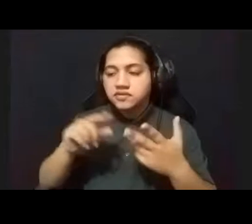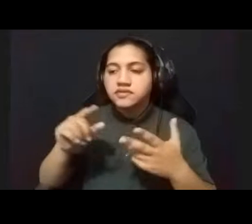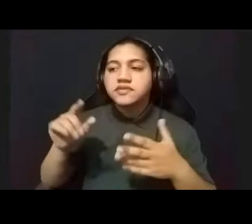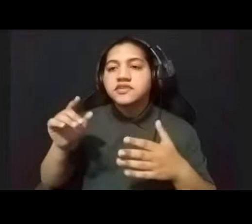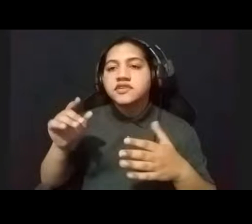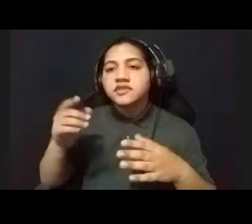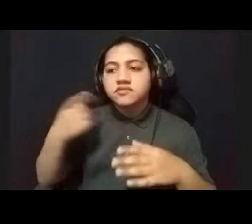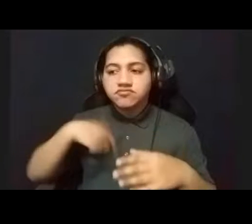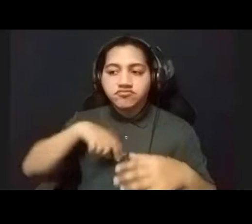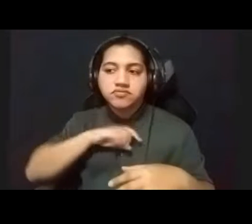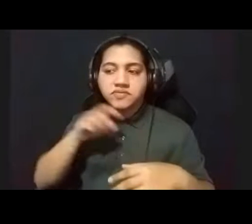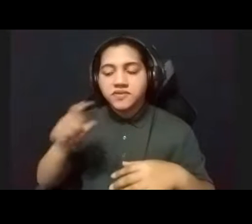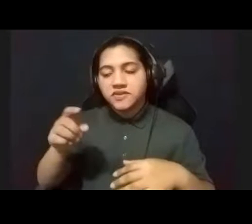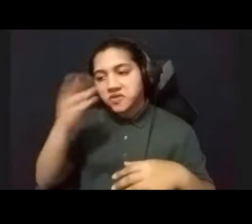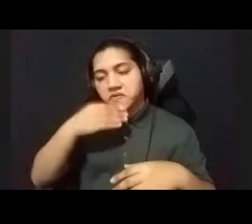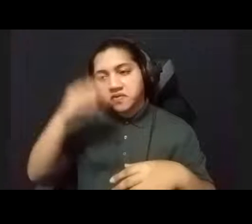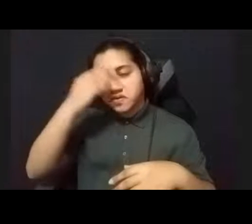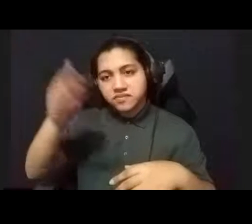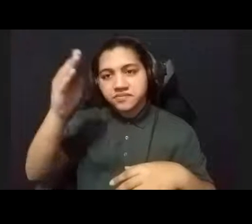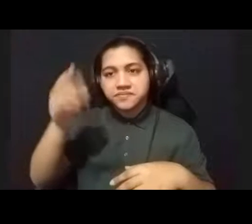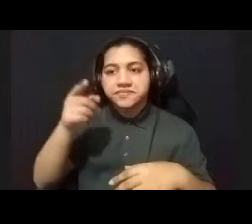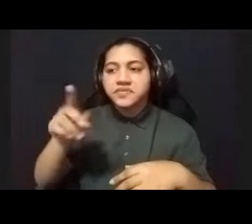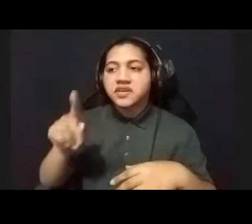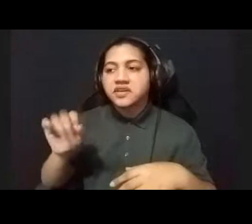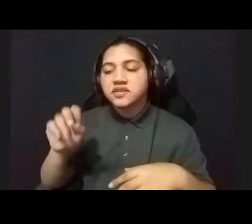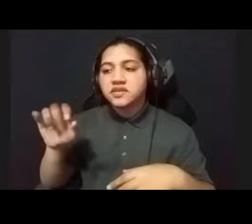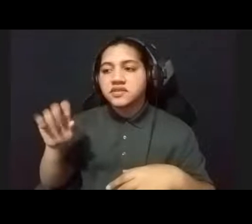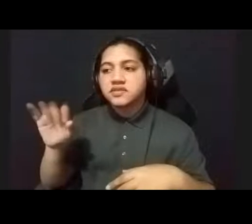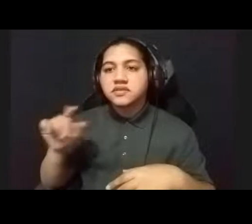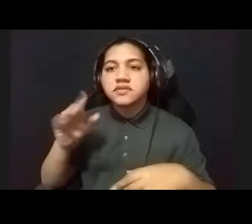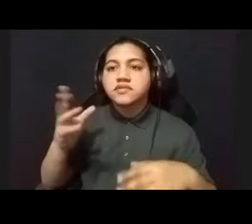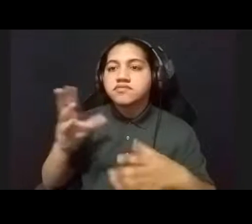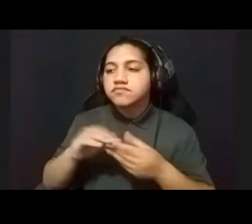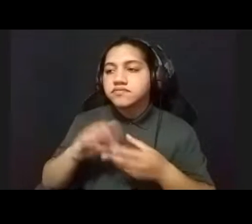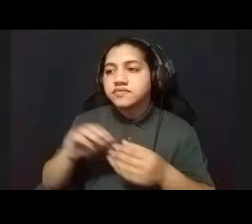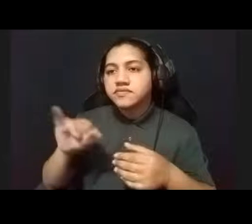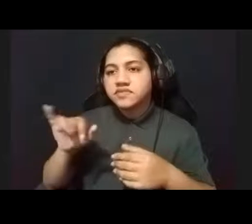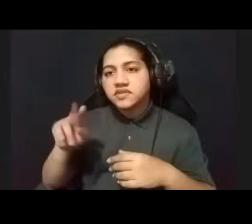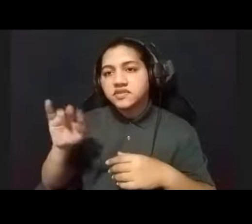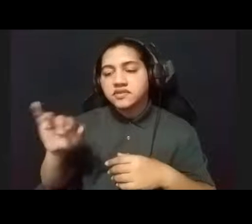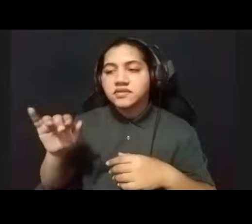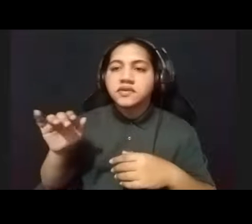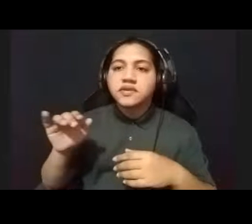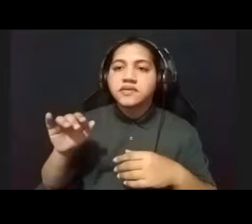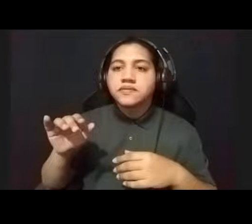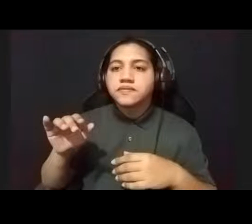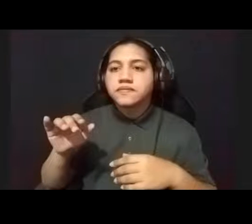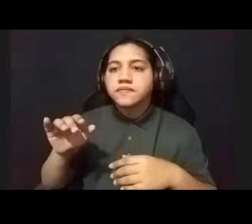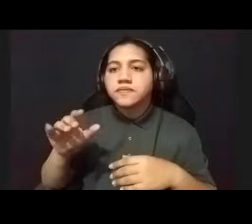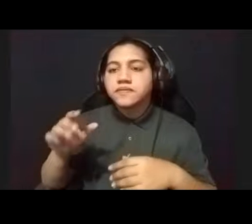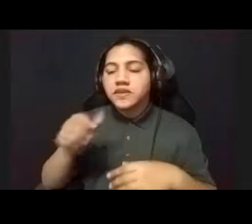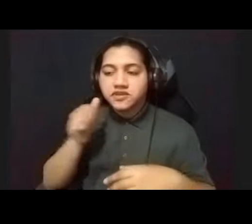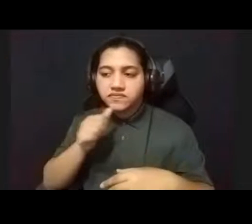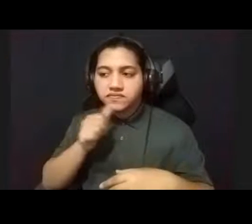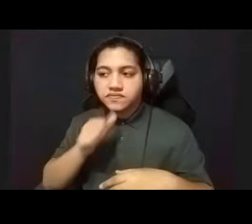los árabes. Cashless Sosque es el nombre de un cuento de hadas iraní y se trata de un escarabajo, niña, que